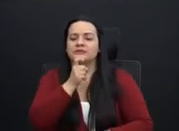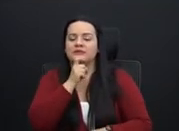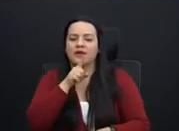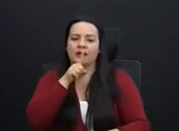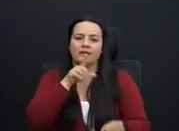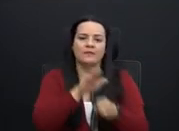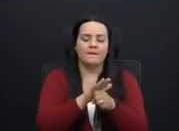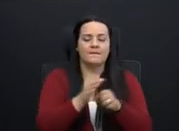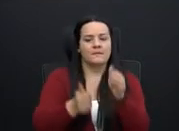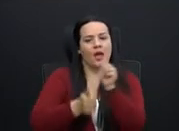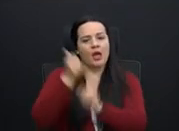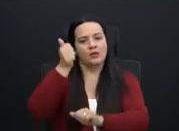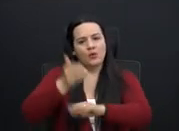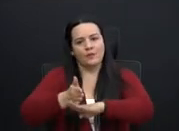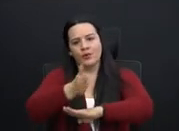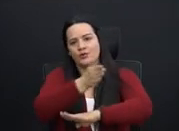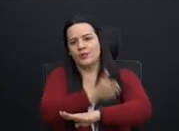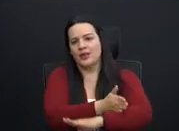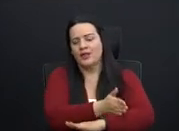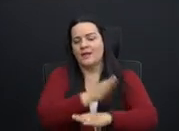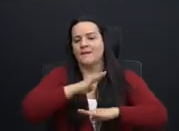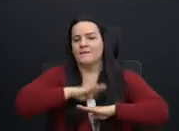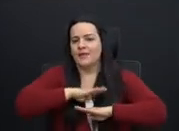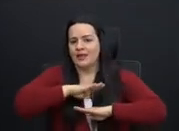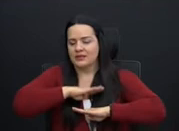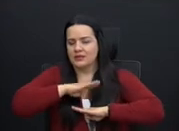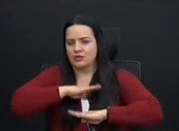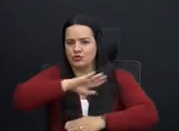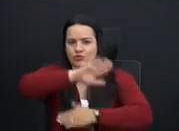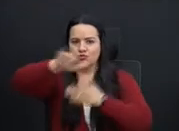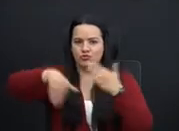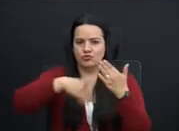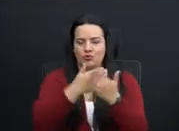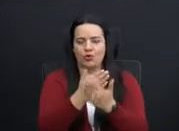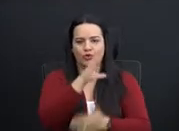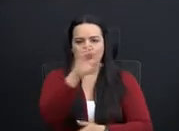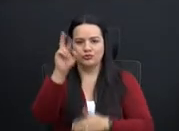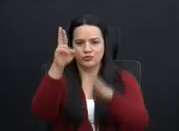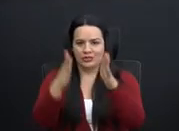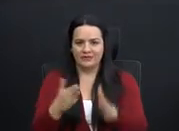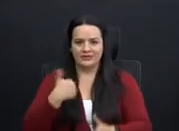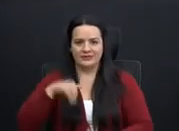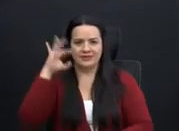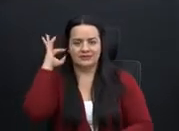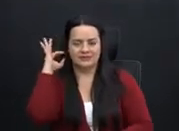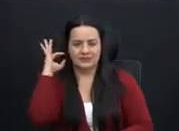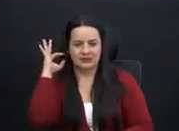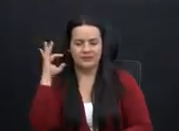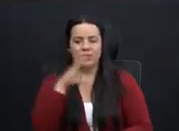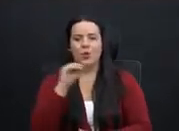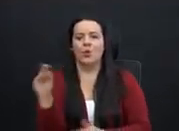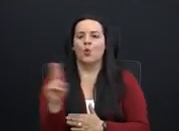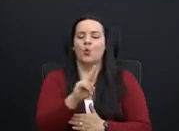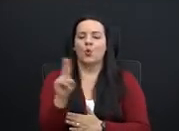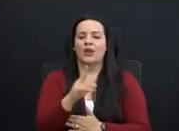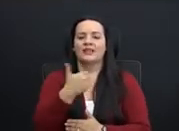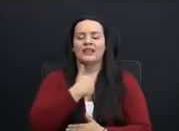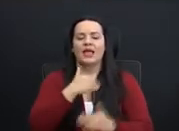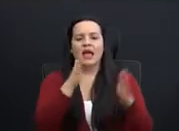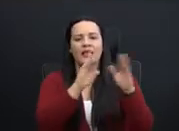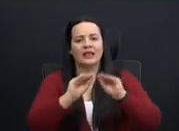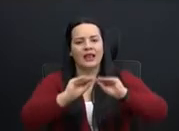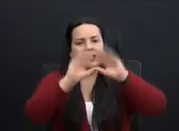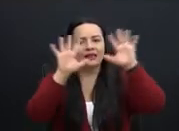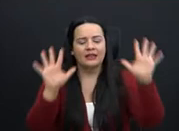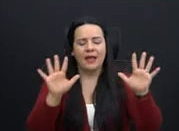y bienestar para todas y todos los costarricenses. Urge que se tenga claridad,